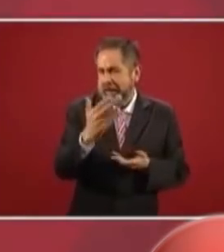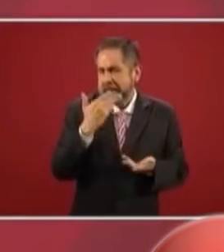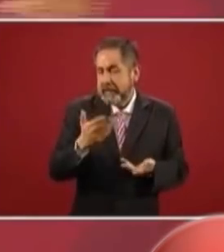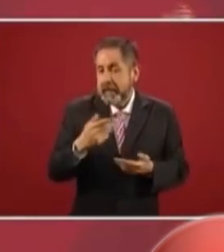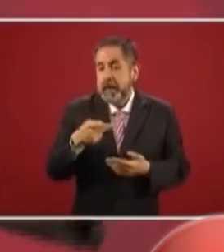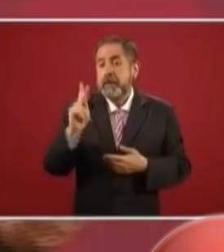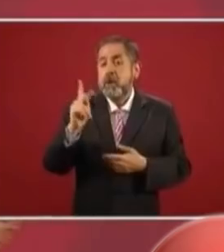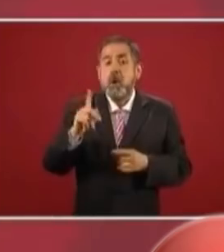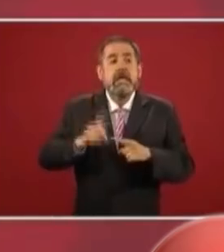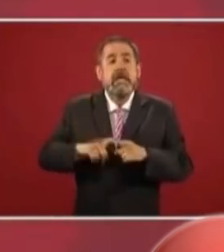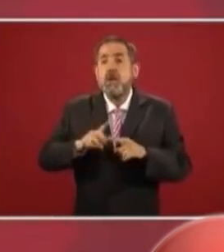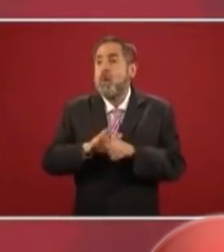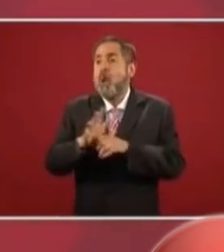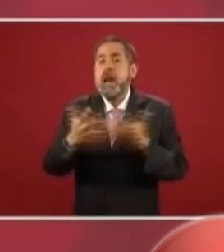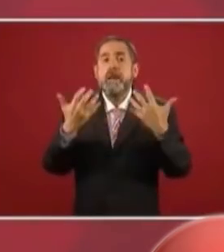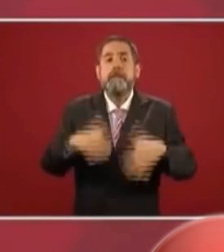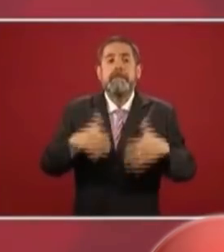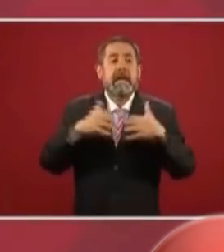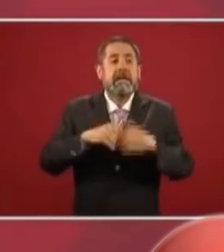qué empresa